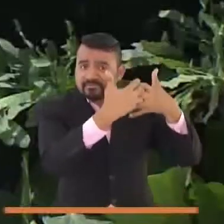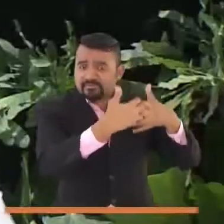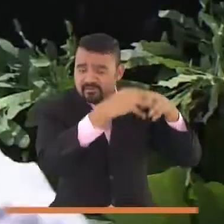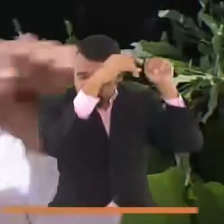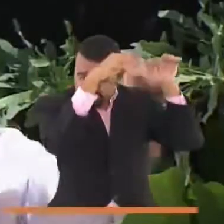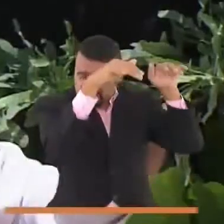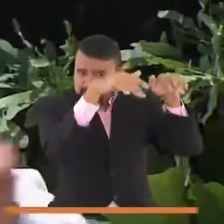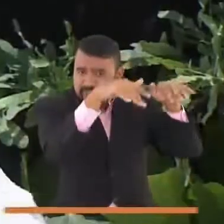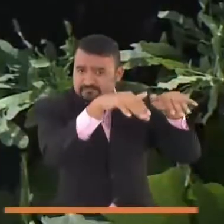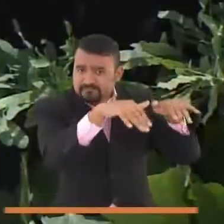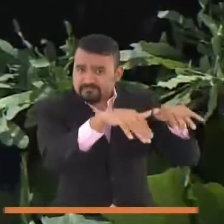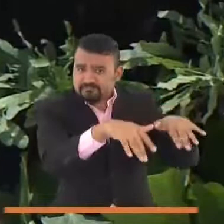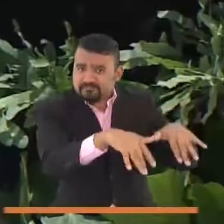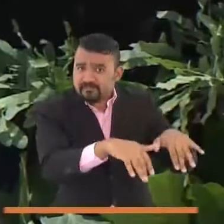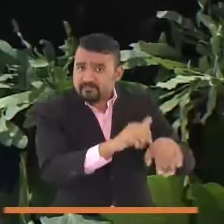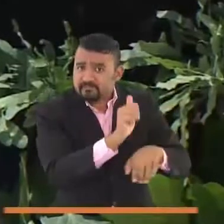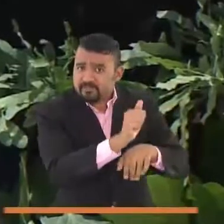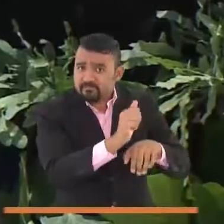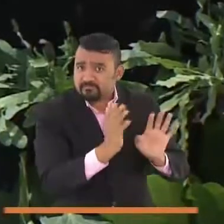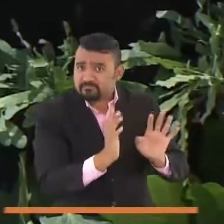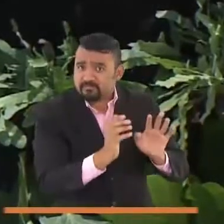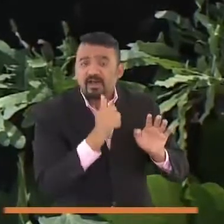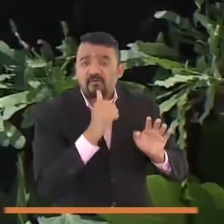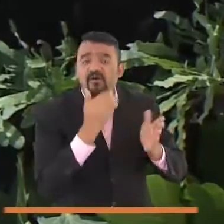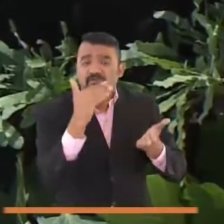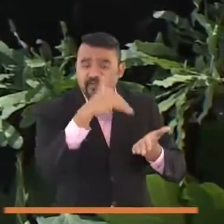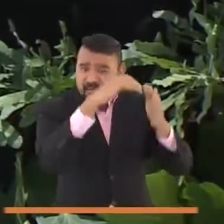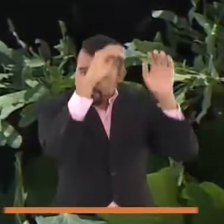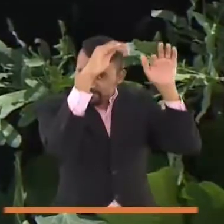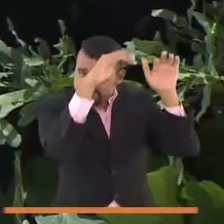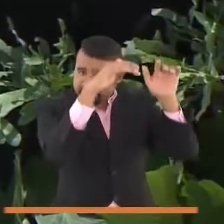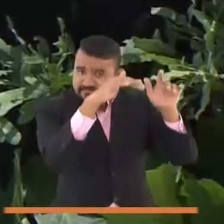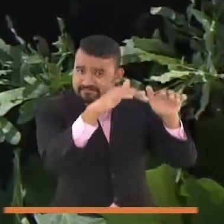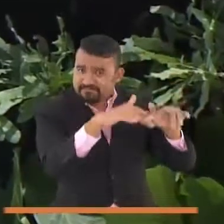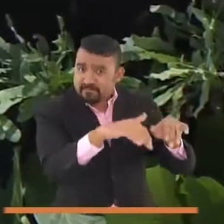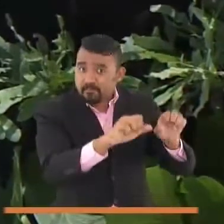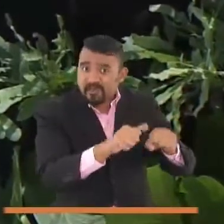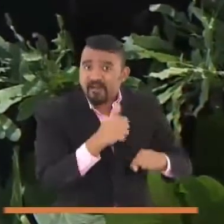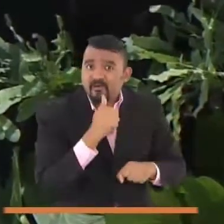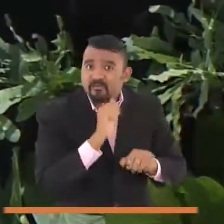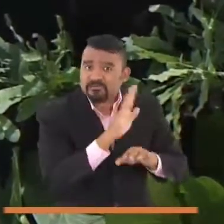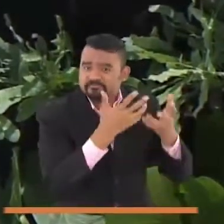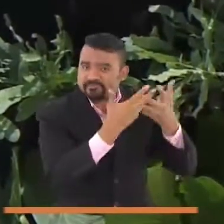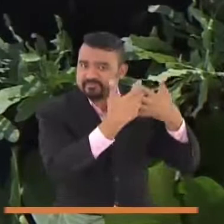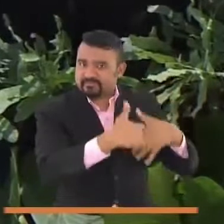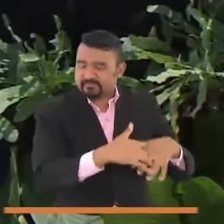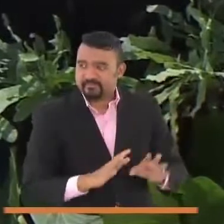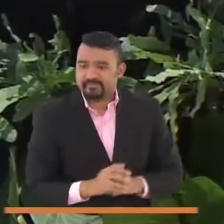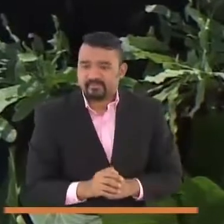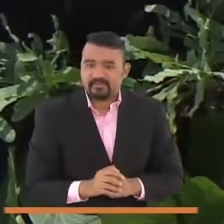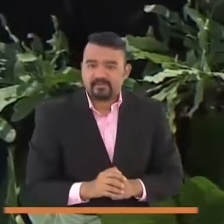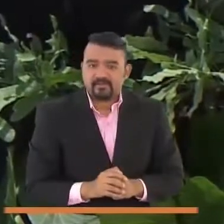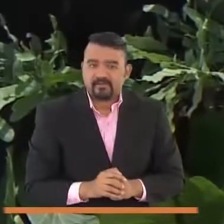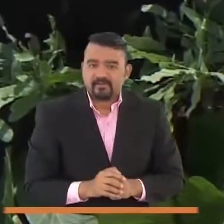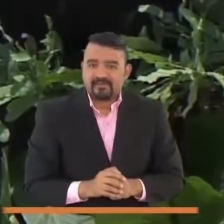todas estas especies que hemos sembrado. Son especies que permiten estar al aire libre, a la intemperie, pero